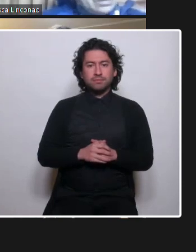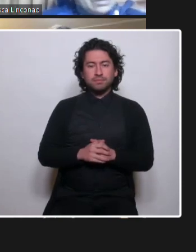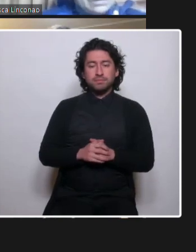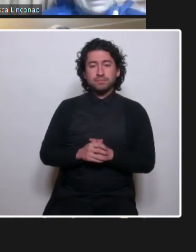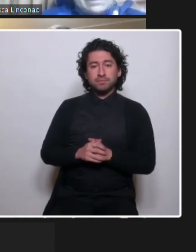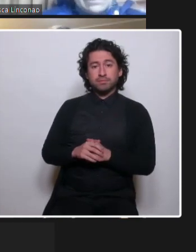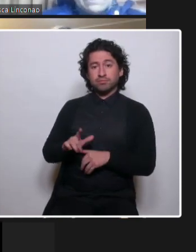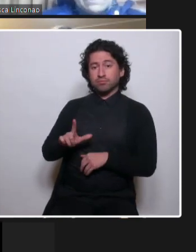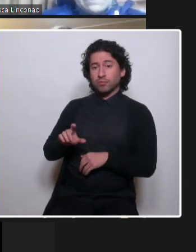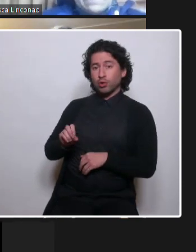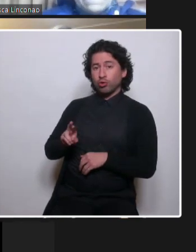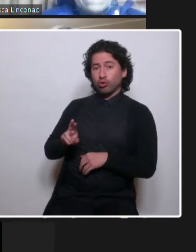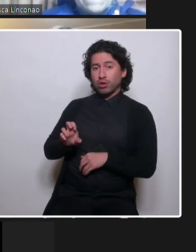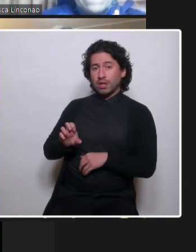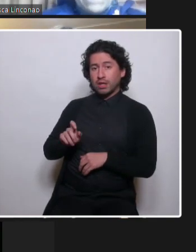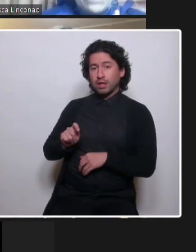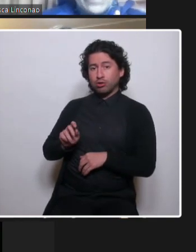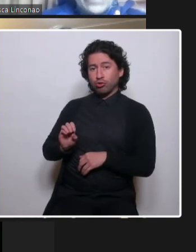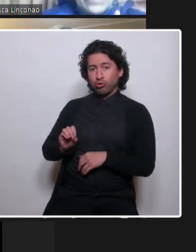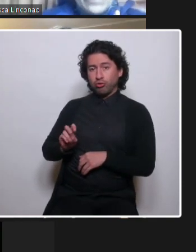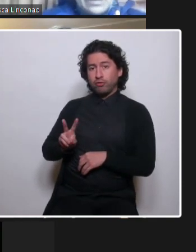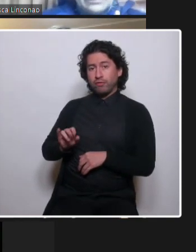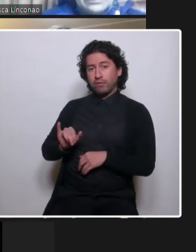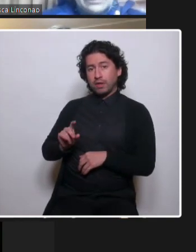Convencional Loreto Vidal.